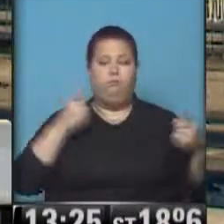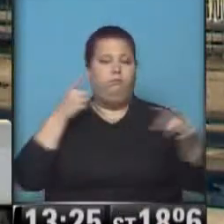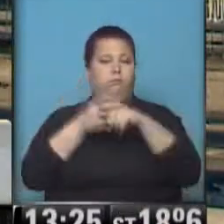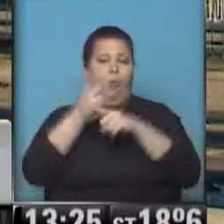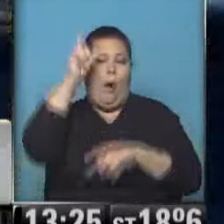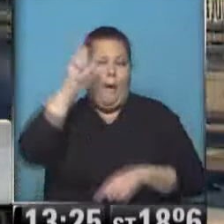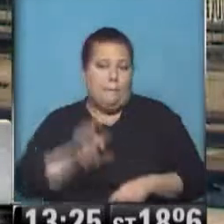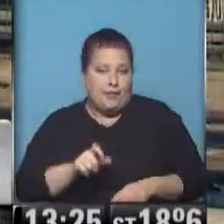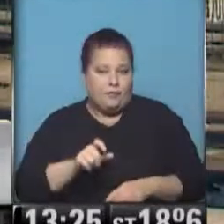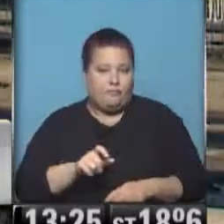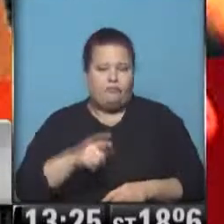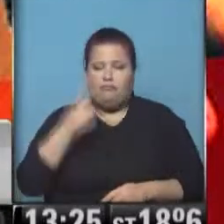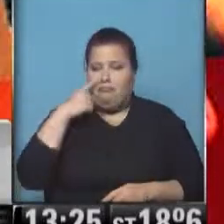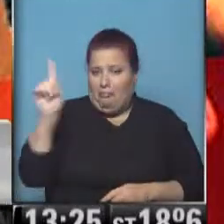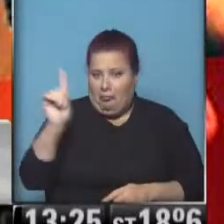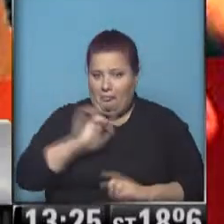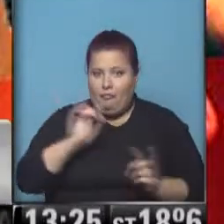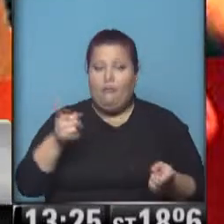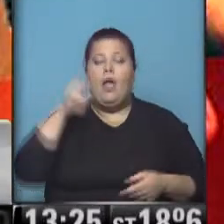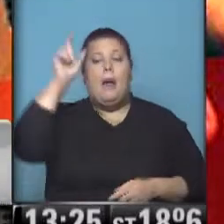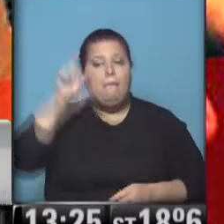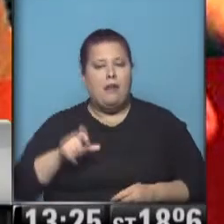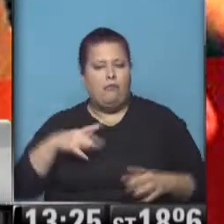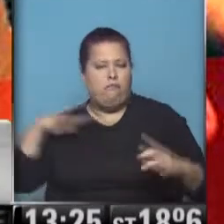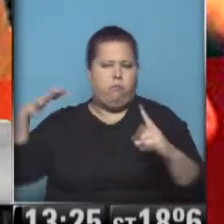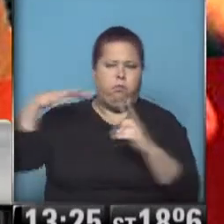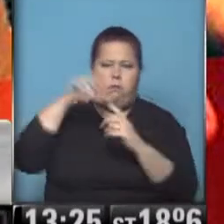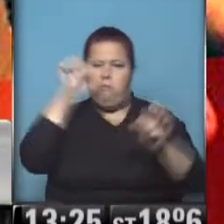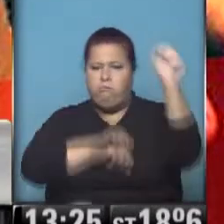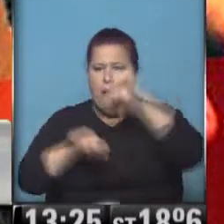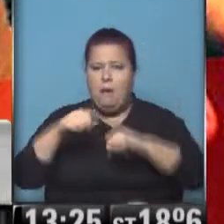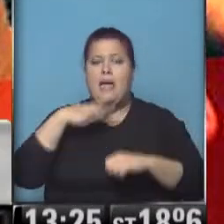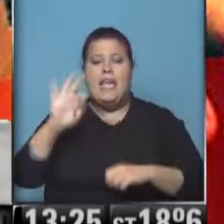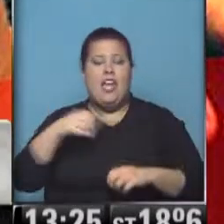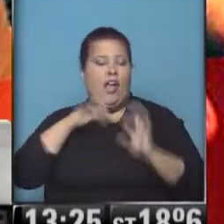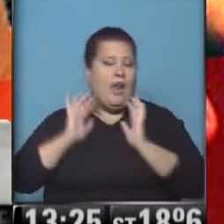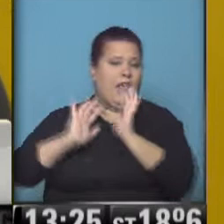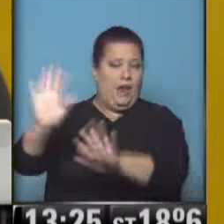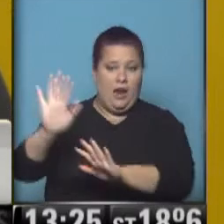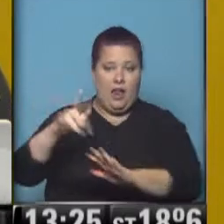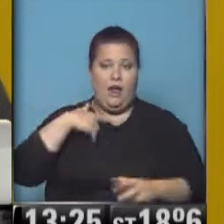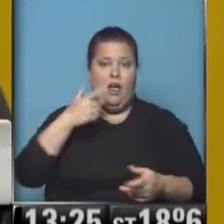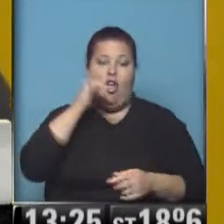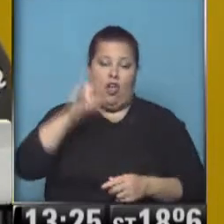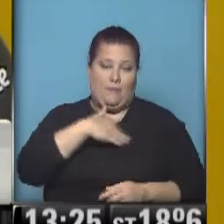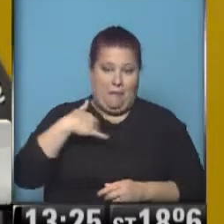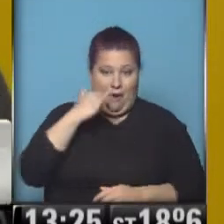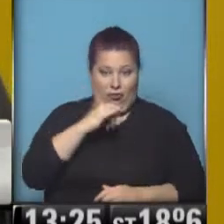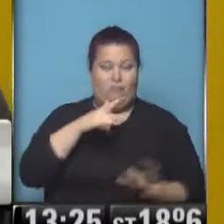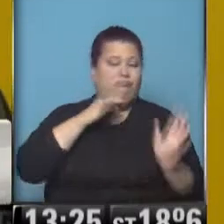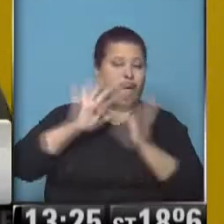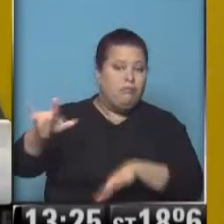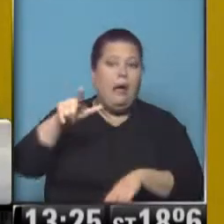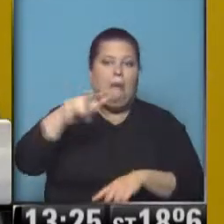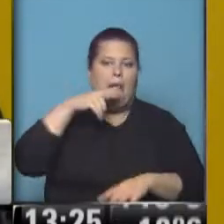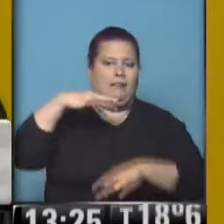una persona que no conocía. La persona lo increpó, le pegó, mi hijo se lo quiso sacar de encima, contó la mamá, y así, al